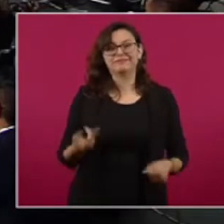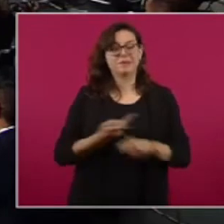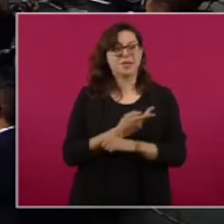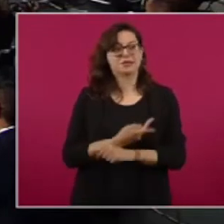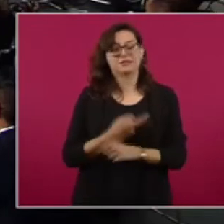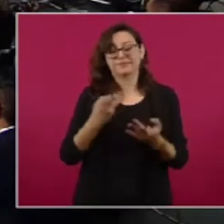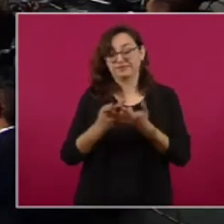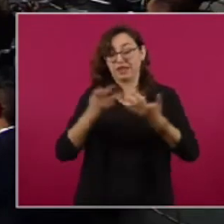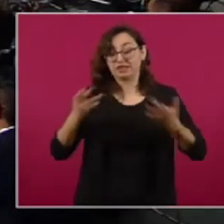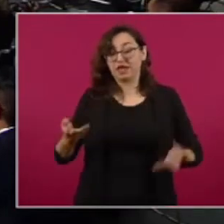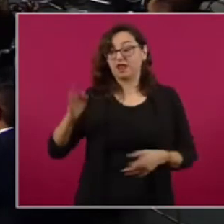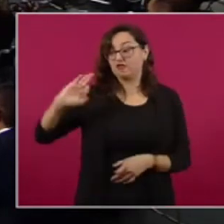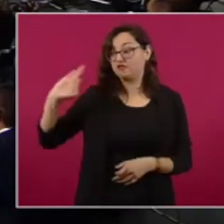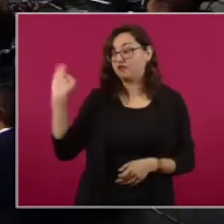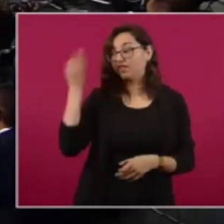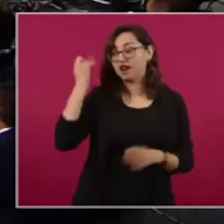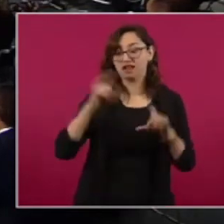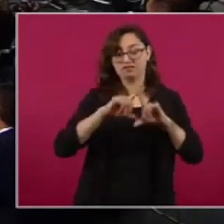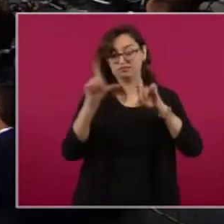nacionales